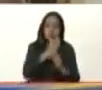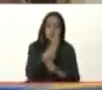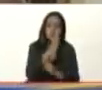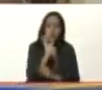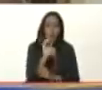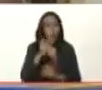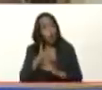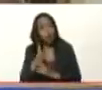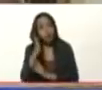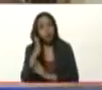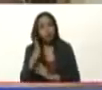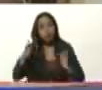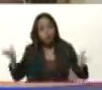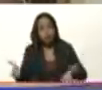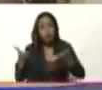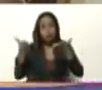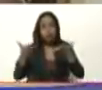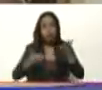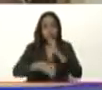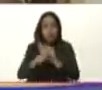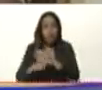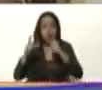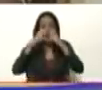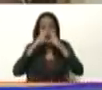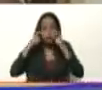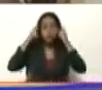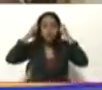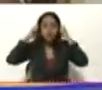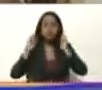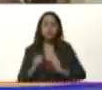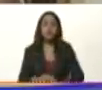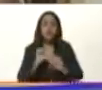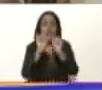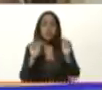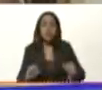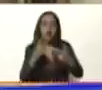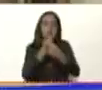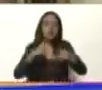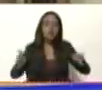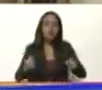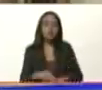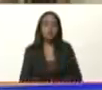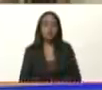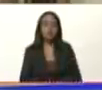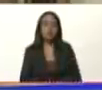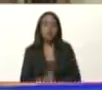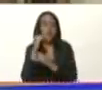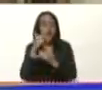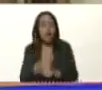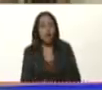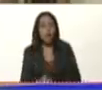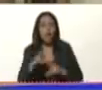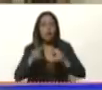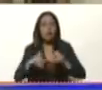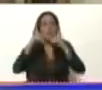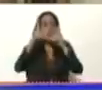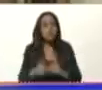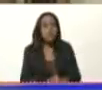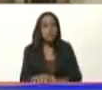otra, salgamos con nuestra protección a los sistemas públicos a la espera de nuevas